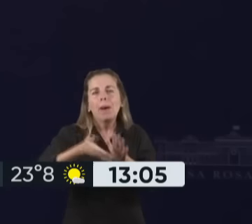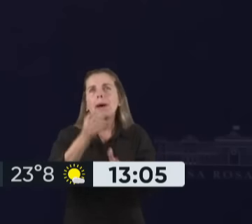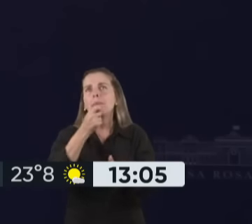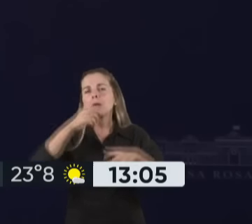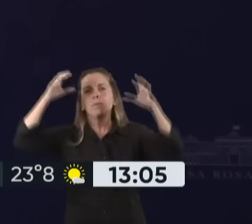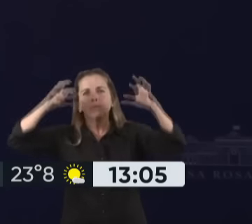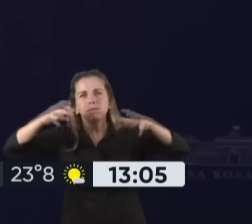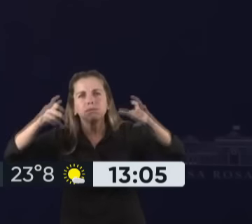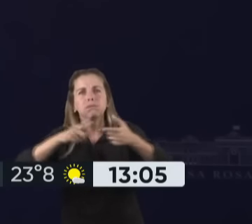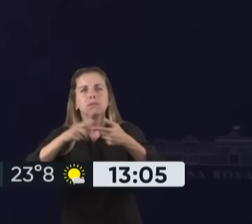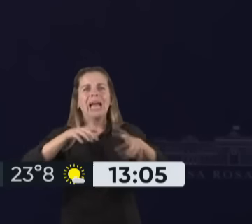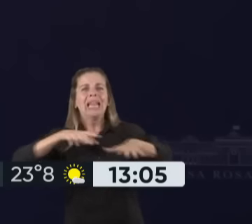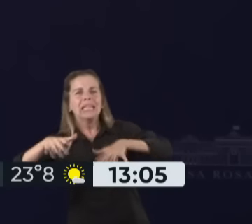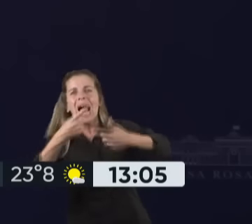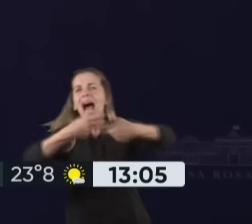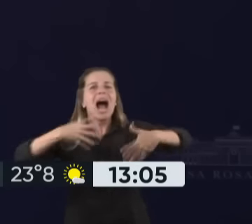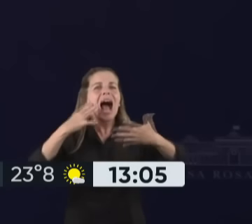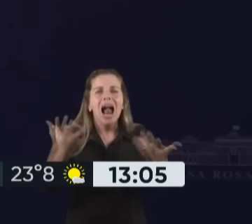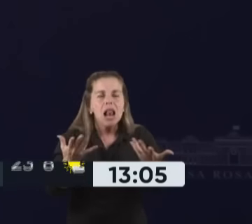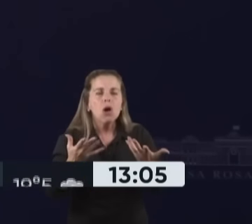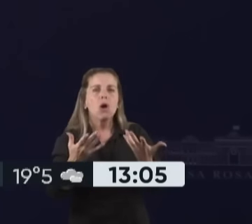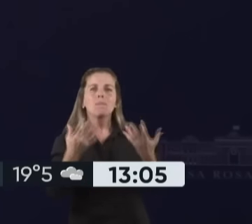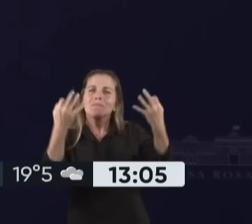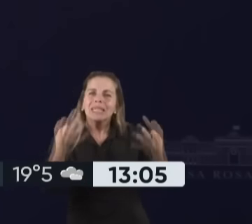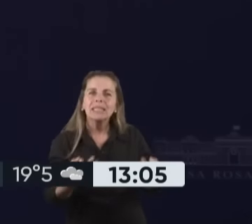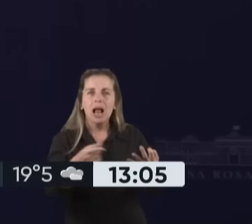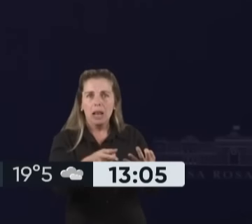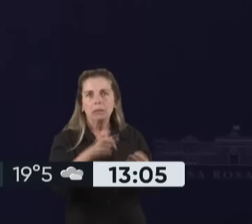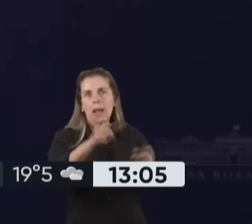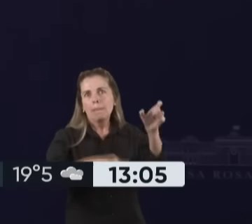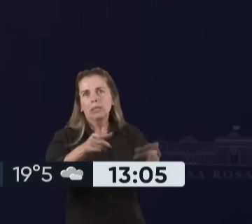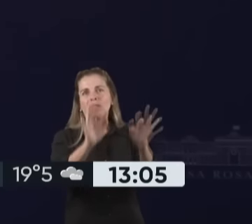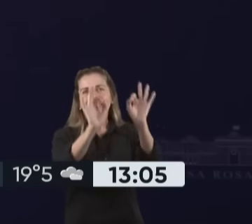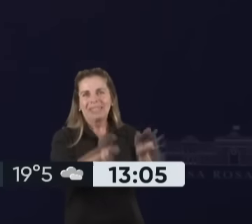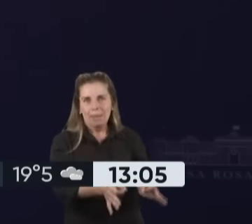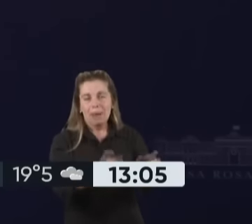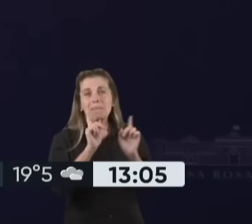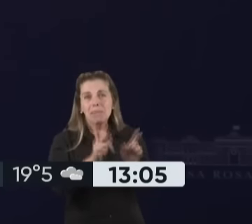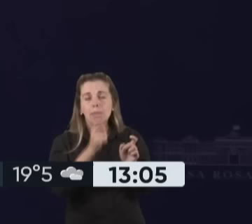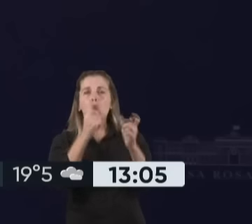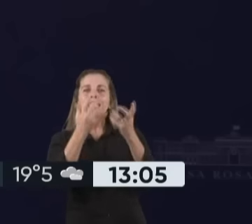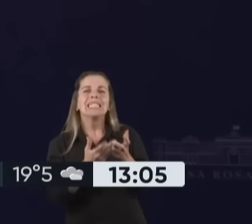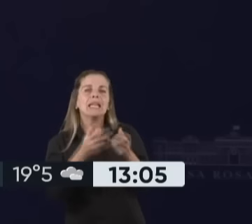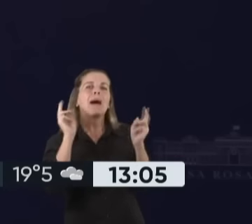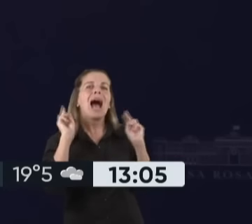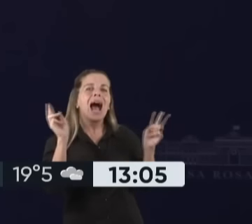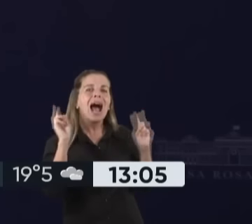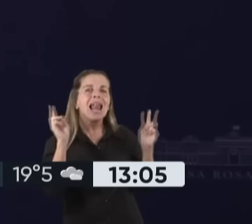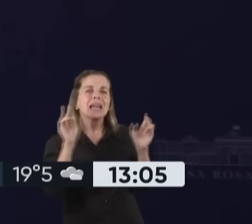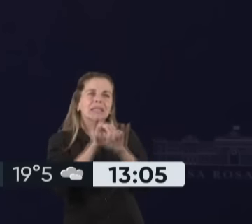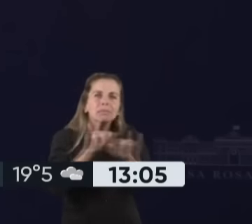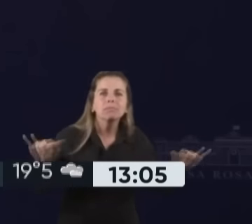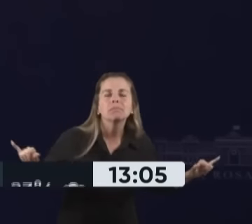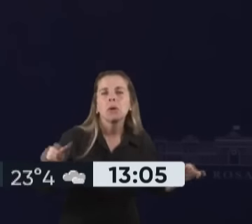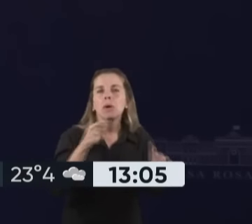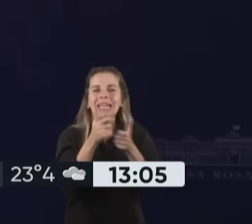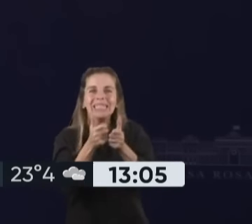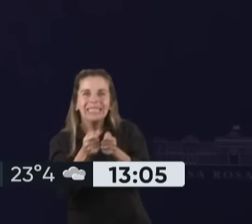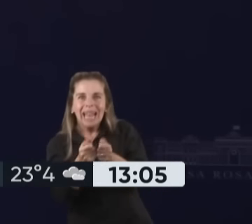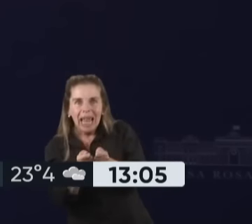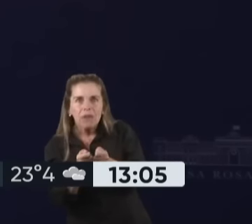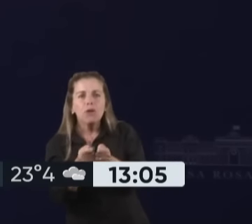y advertencias de seguridad pública. De esta manera, un mismo mensaje podrá ser transmitido a todos los dispositivos móviles que se encuentran